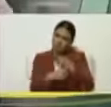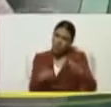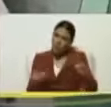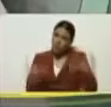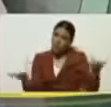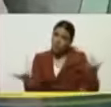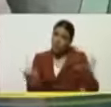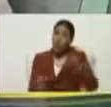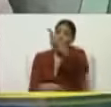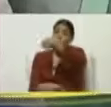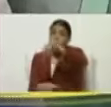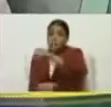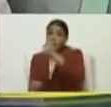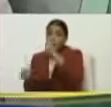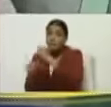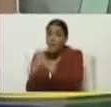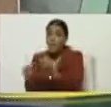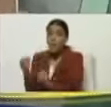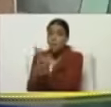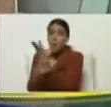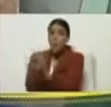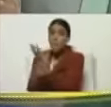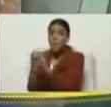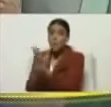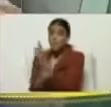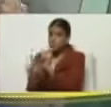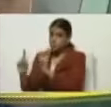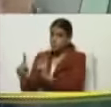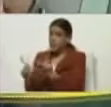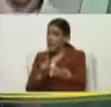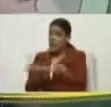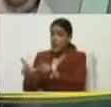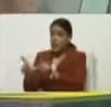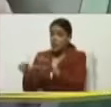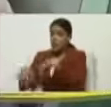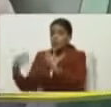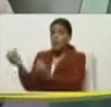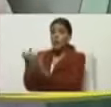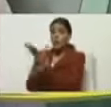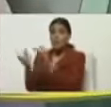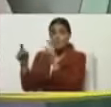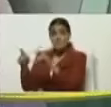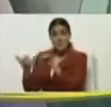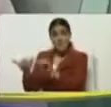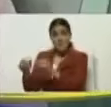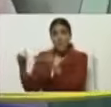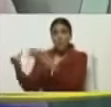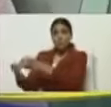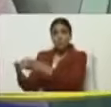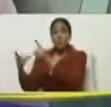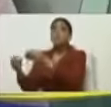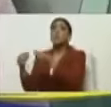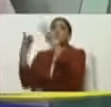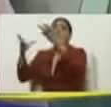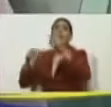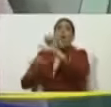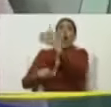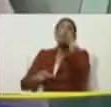Ustedes producen y no puede venir a nadie a ningunearle su producción, a